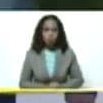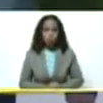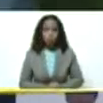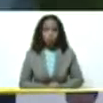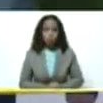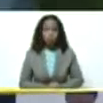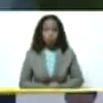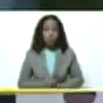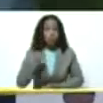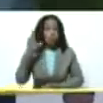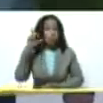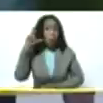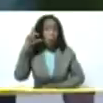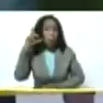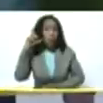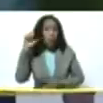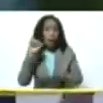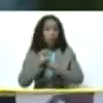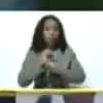resuena, retumba